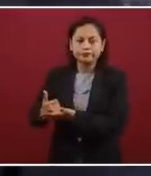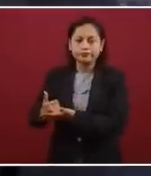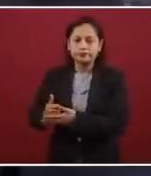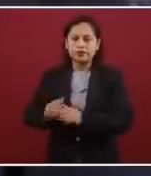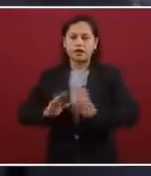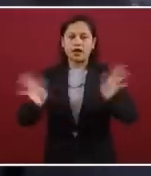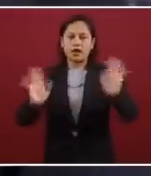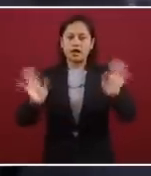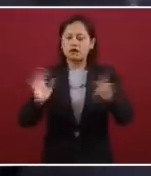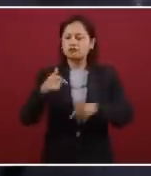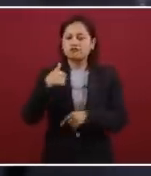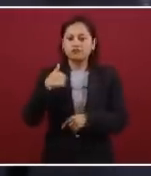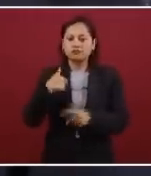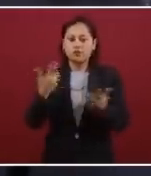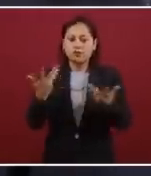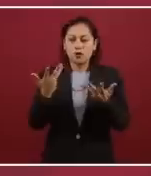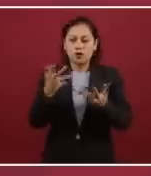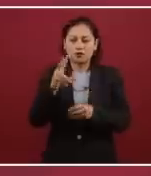No lo hice.